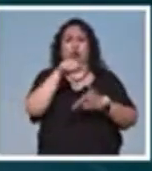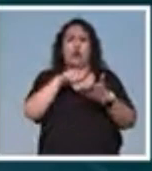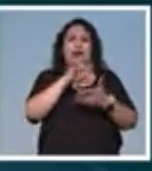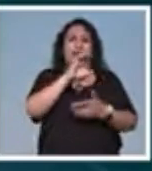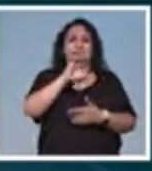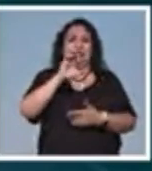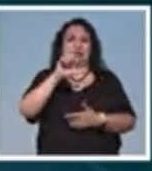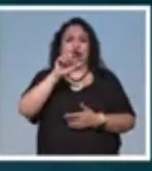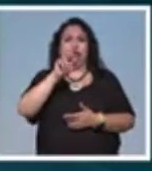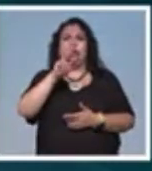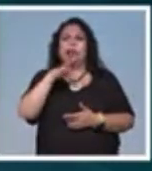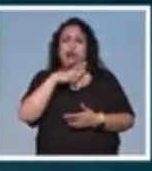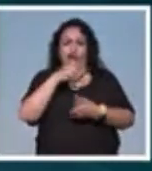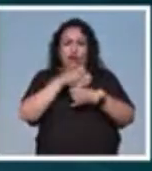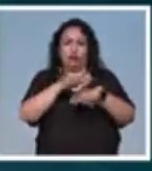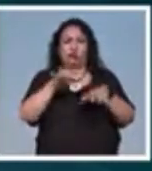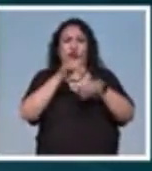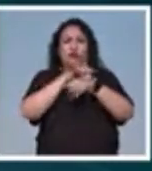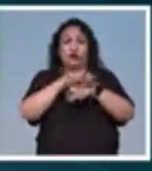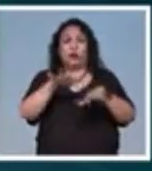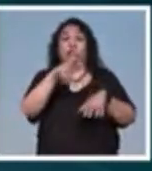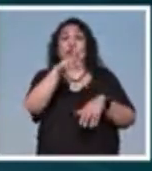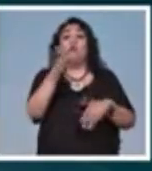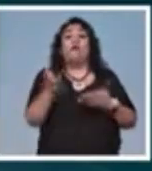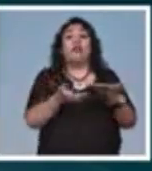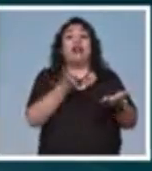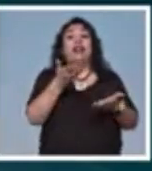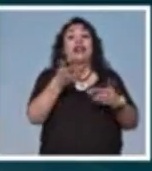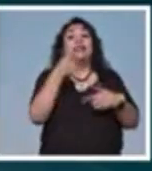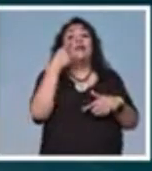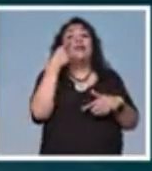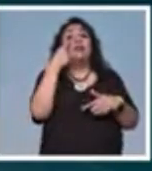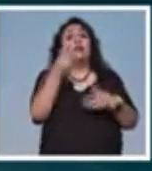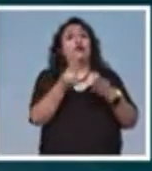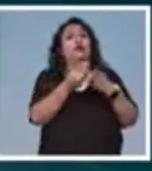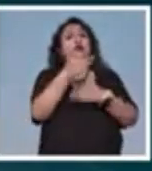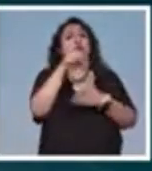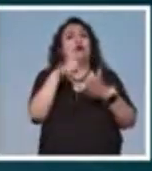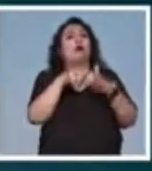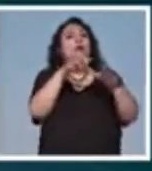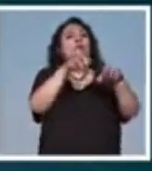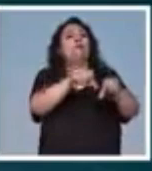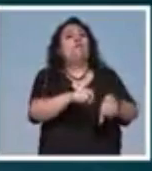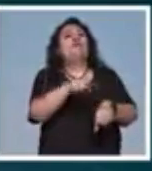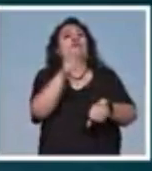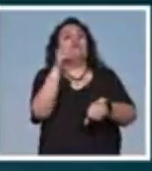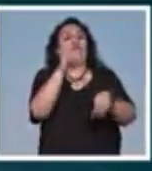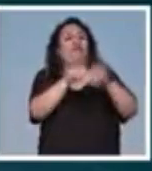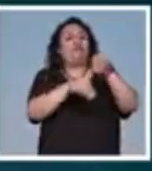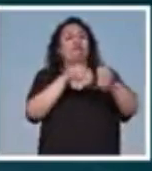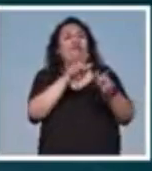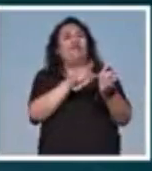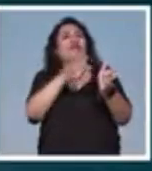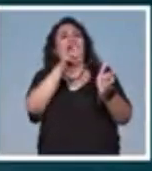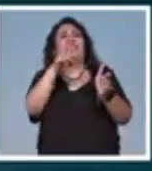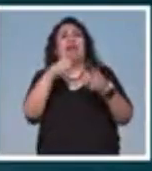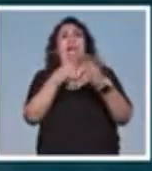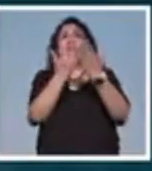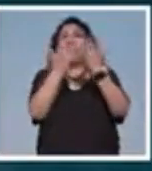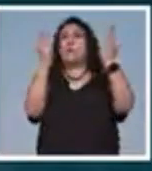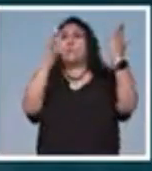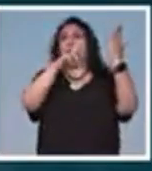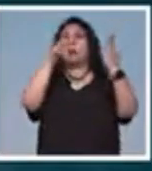vamos a estar mandando la información. El ballet se apropia de una nueva sede con un montaje inspirado en un célebre